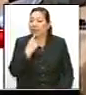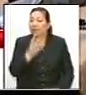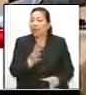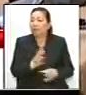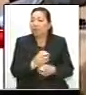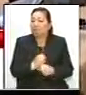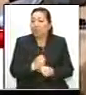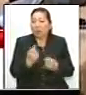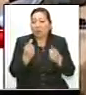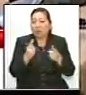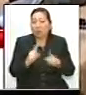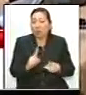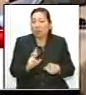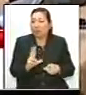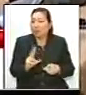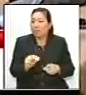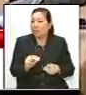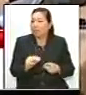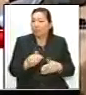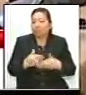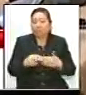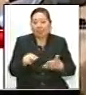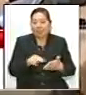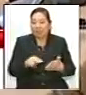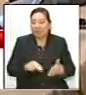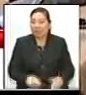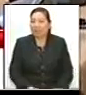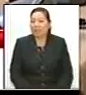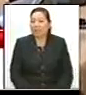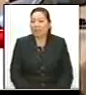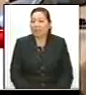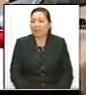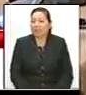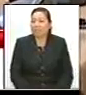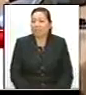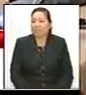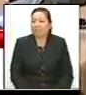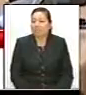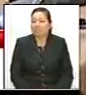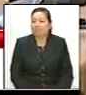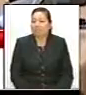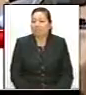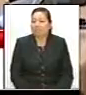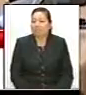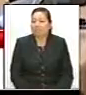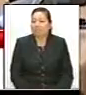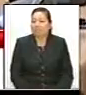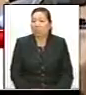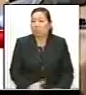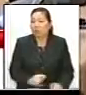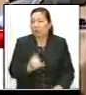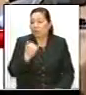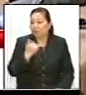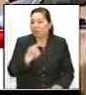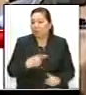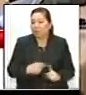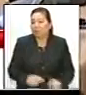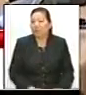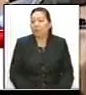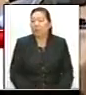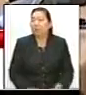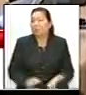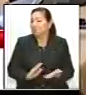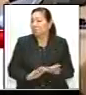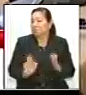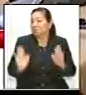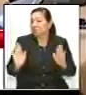adoptar y acuerdos y no siguió leyendo, ¿no? Entonces, sí, puedo haber usado una palabra que no debía usar, y la disculpa del